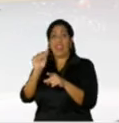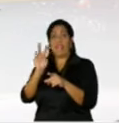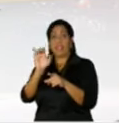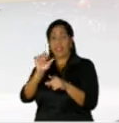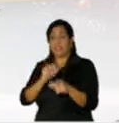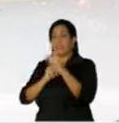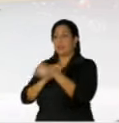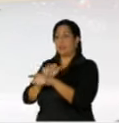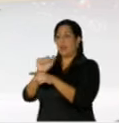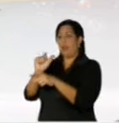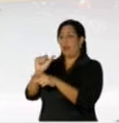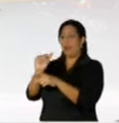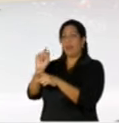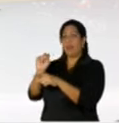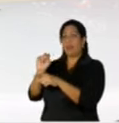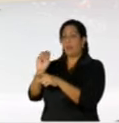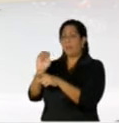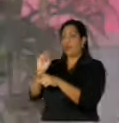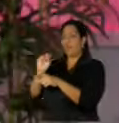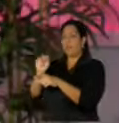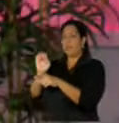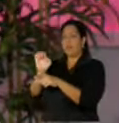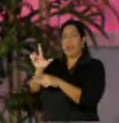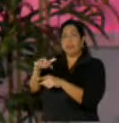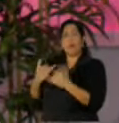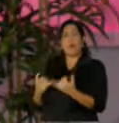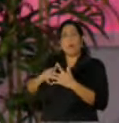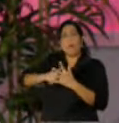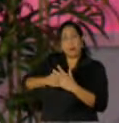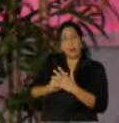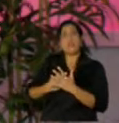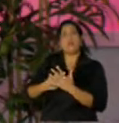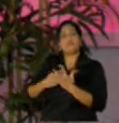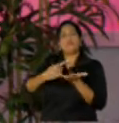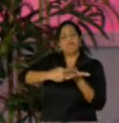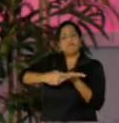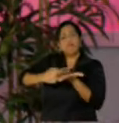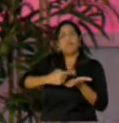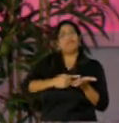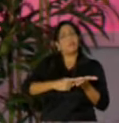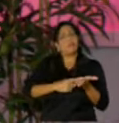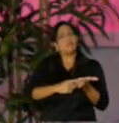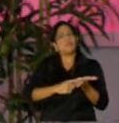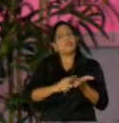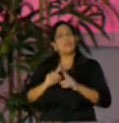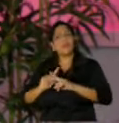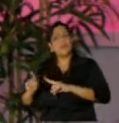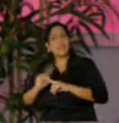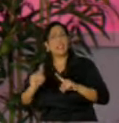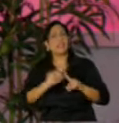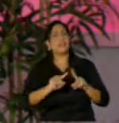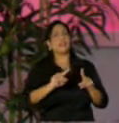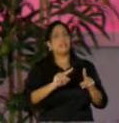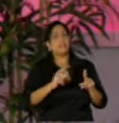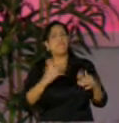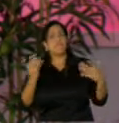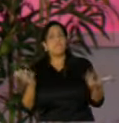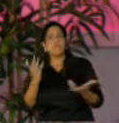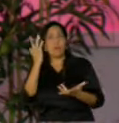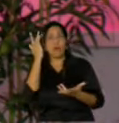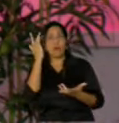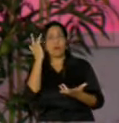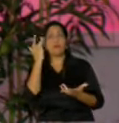Alan Montiel Ramos. Con ellos vamos a dar inicio a este programa y vamos a ver lo interesante y diferente en esta ocasión, y es que se trata